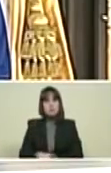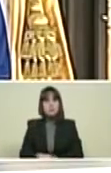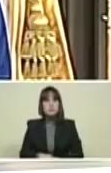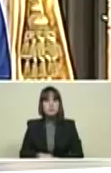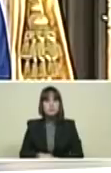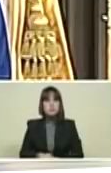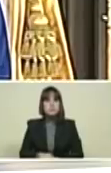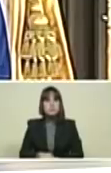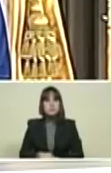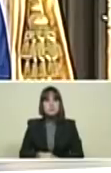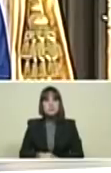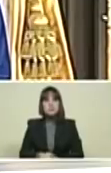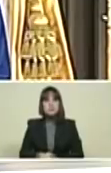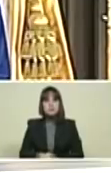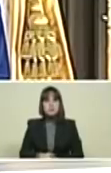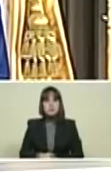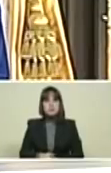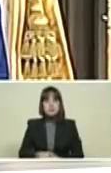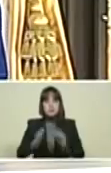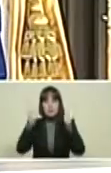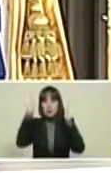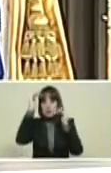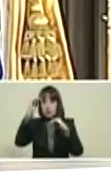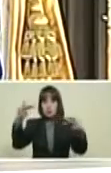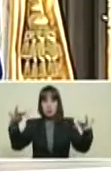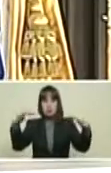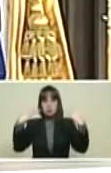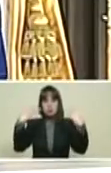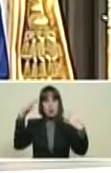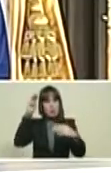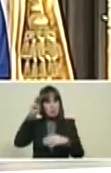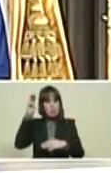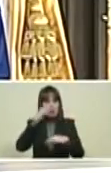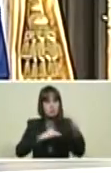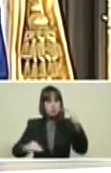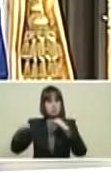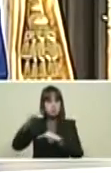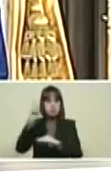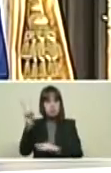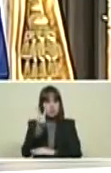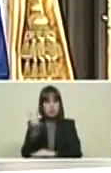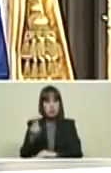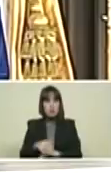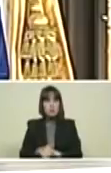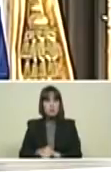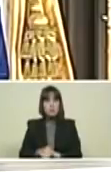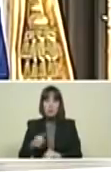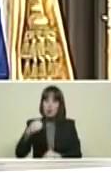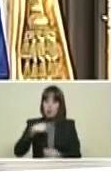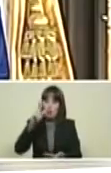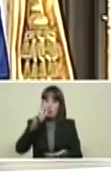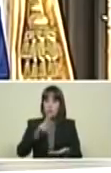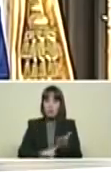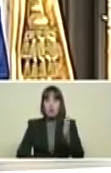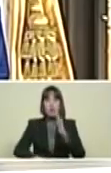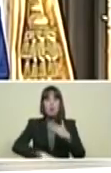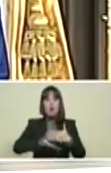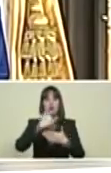Igualmente, atención magisterio venezolano, he aprobado el